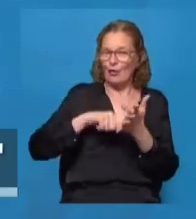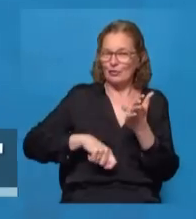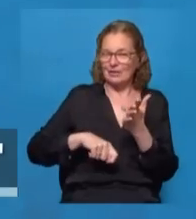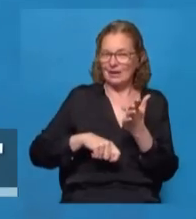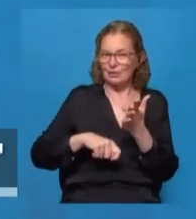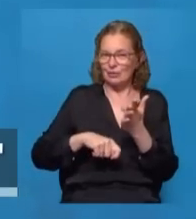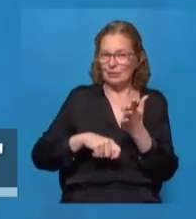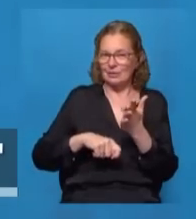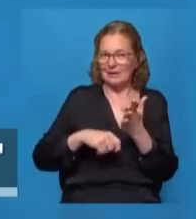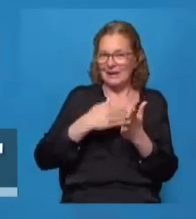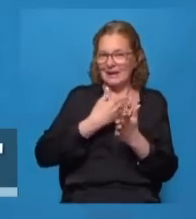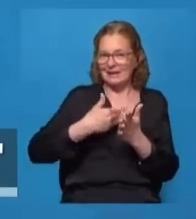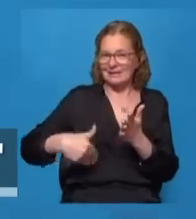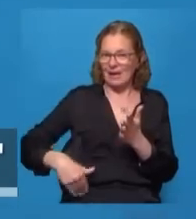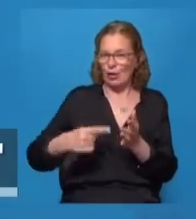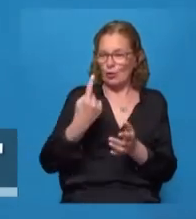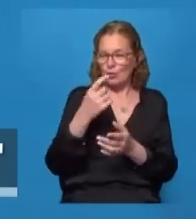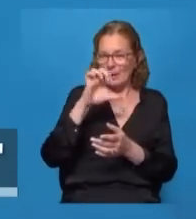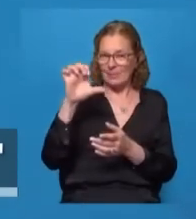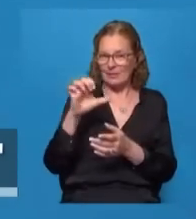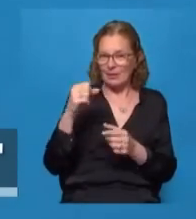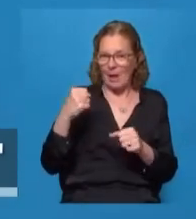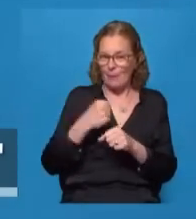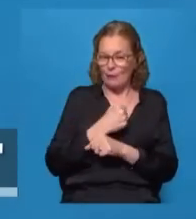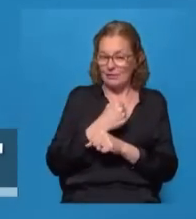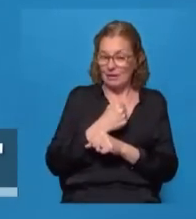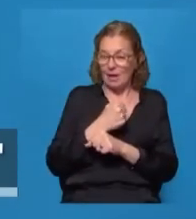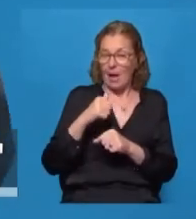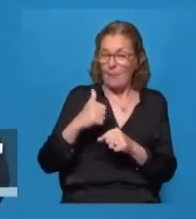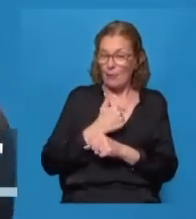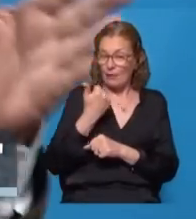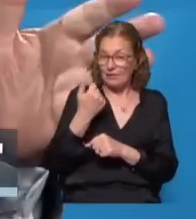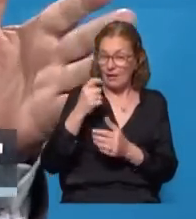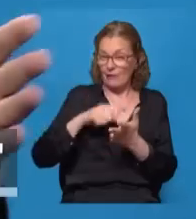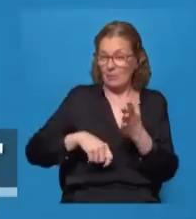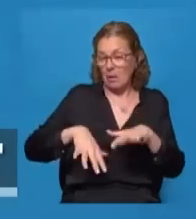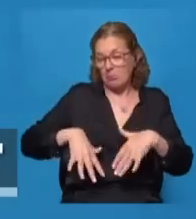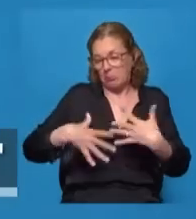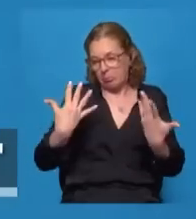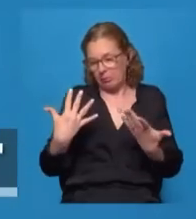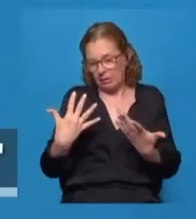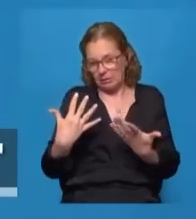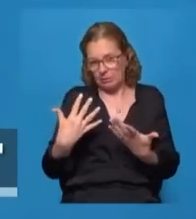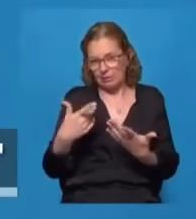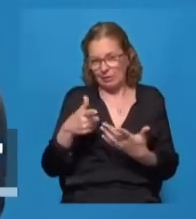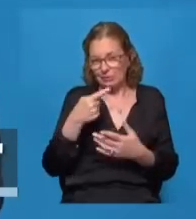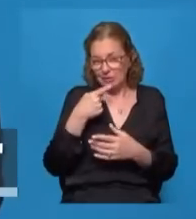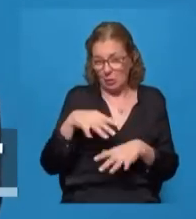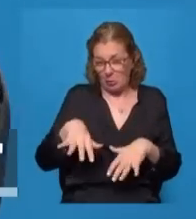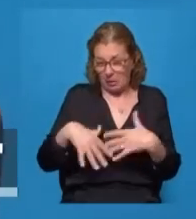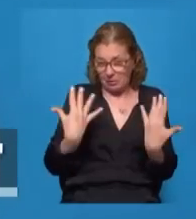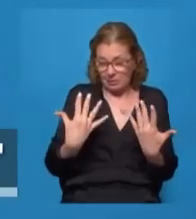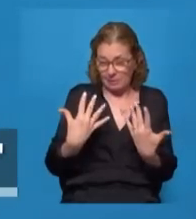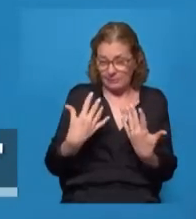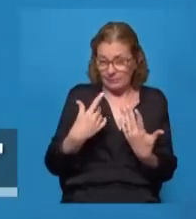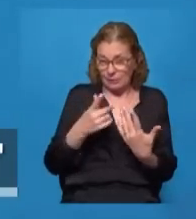entre estado y una empresa yove chando ese vacío se firma cualquier cosa y esto Cuando digo cualquier se firma